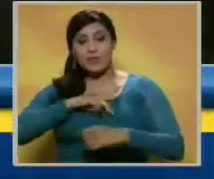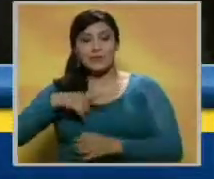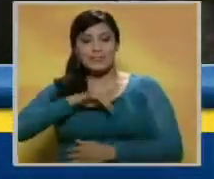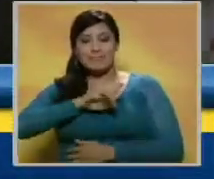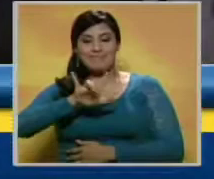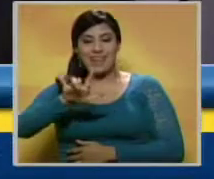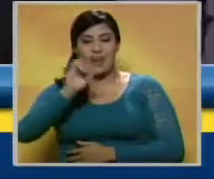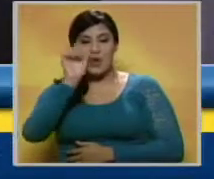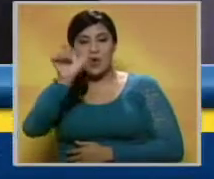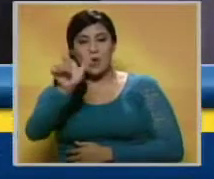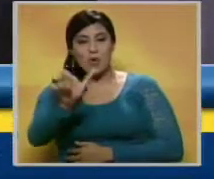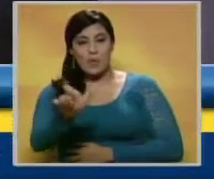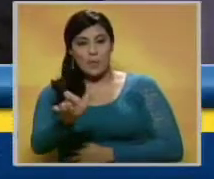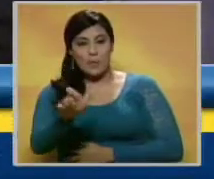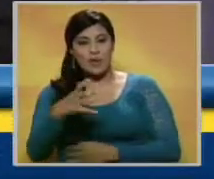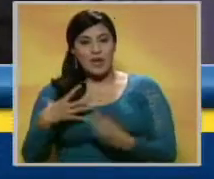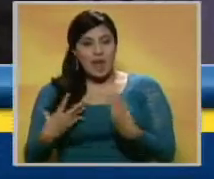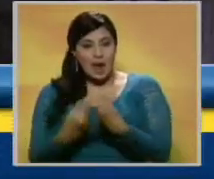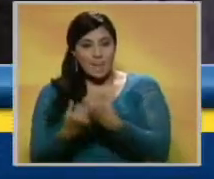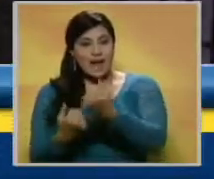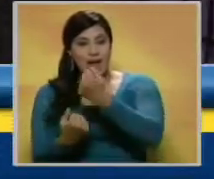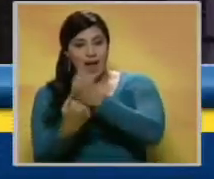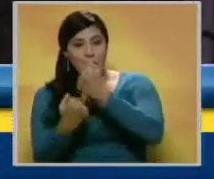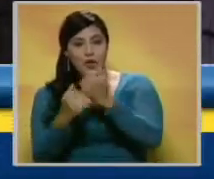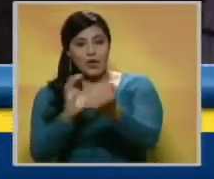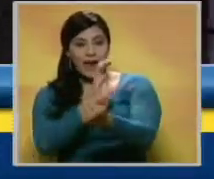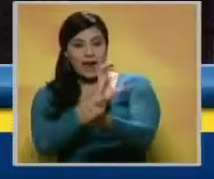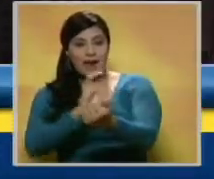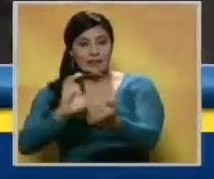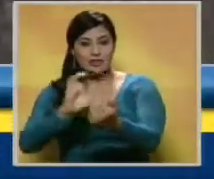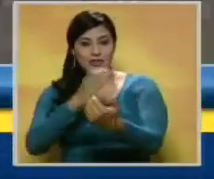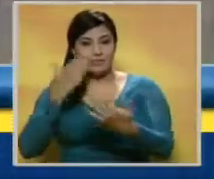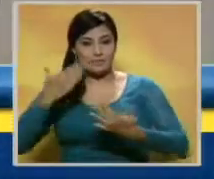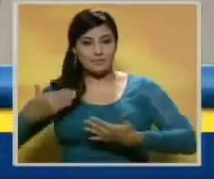querido Trino Jiménez me apoyó con esta canción.